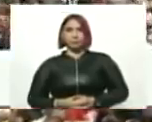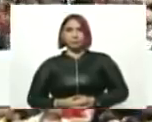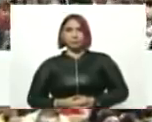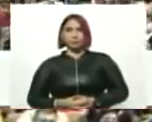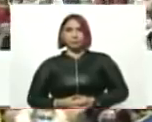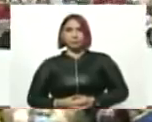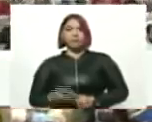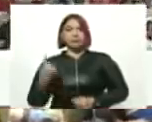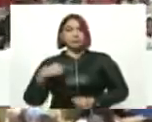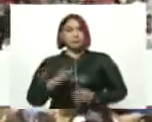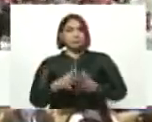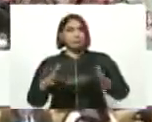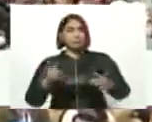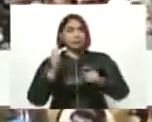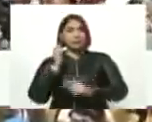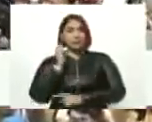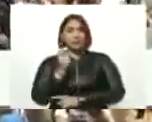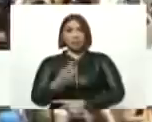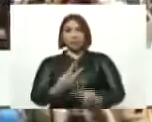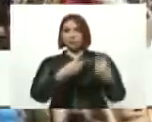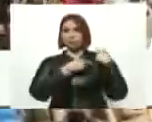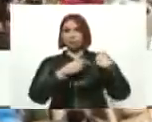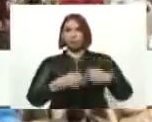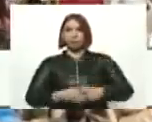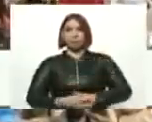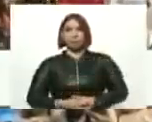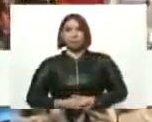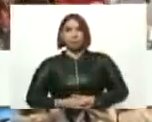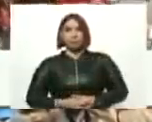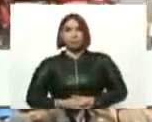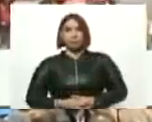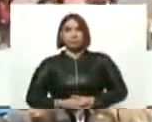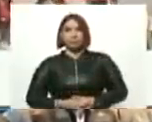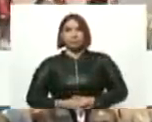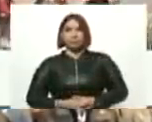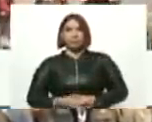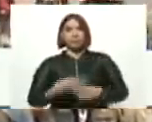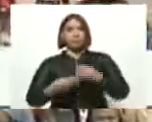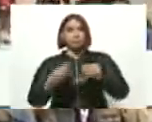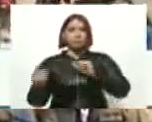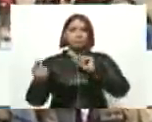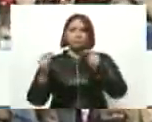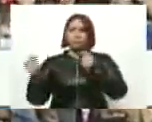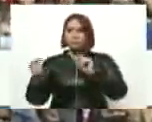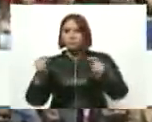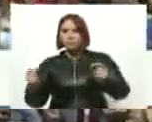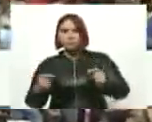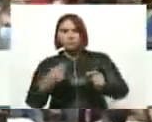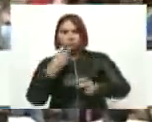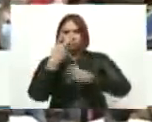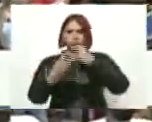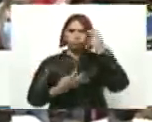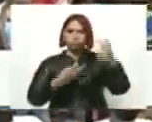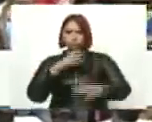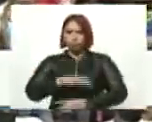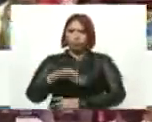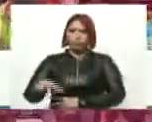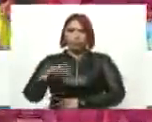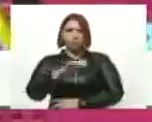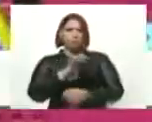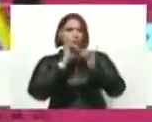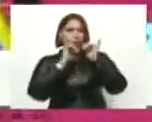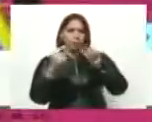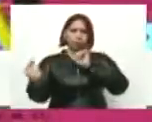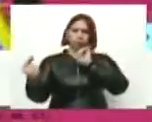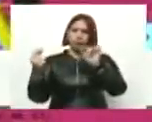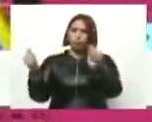Y que tienen una gran tarea, ir, luego los debates, ir a sus estados, a sus regiones, a informar, a debatir